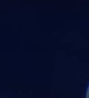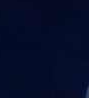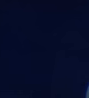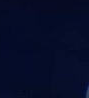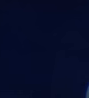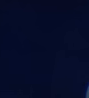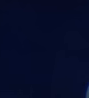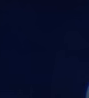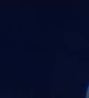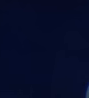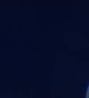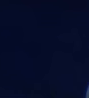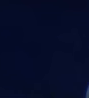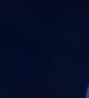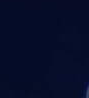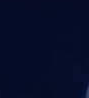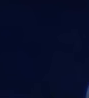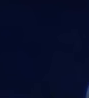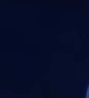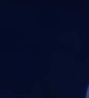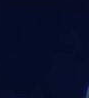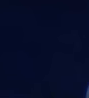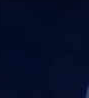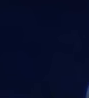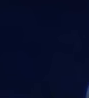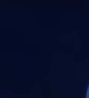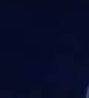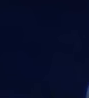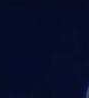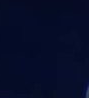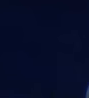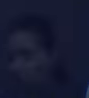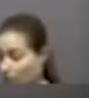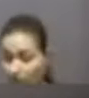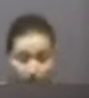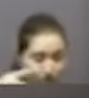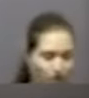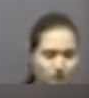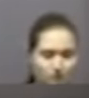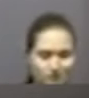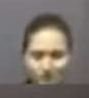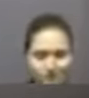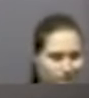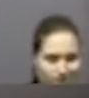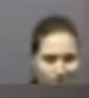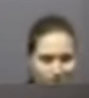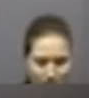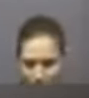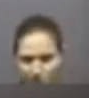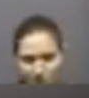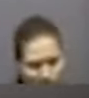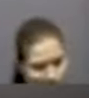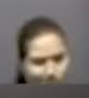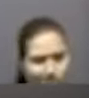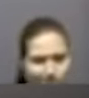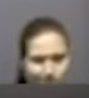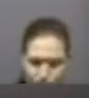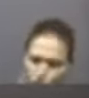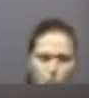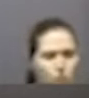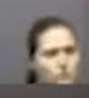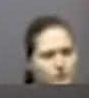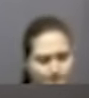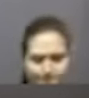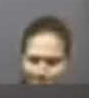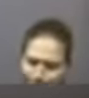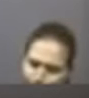la el retiro precisamente por parte del ejecutivo de la pieza de reforma